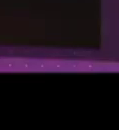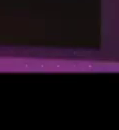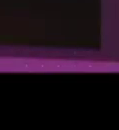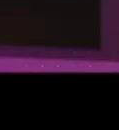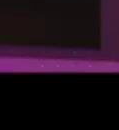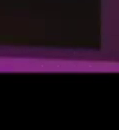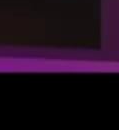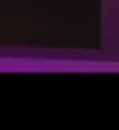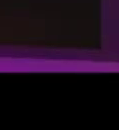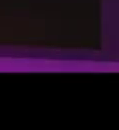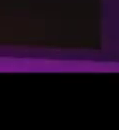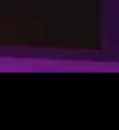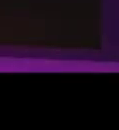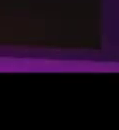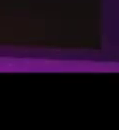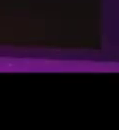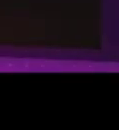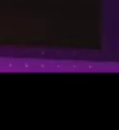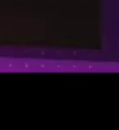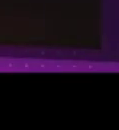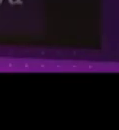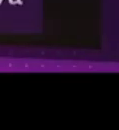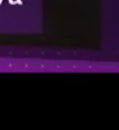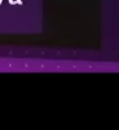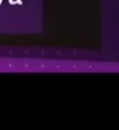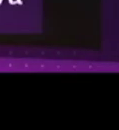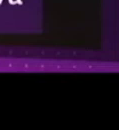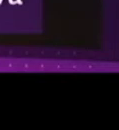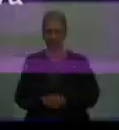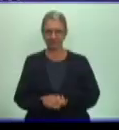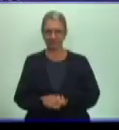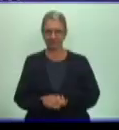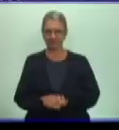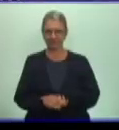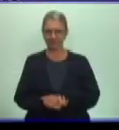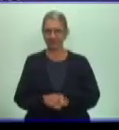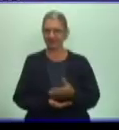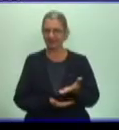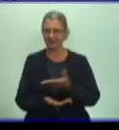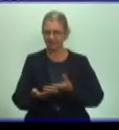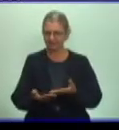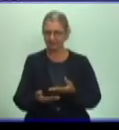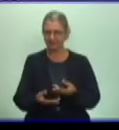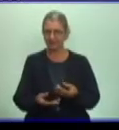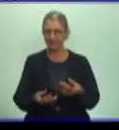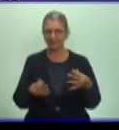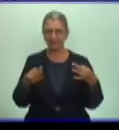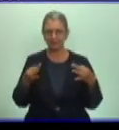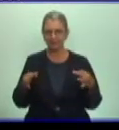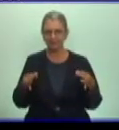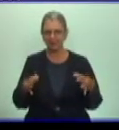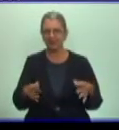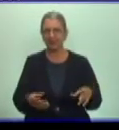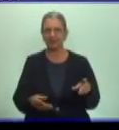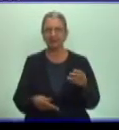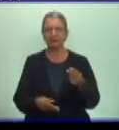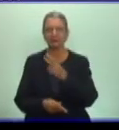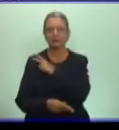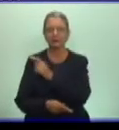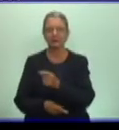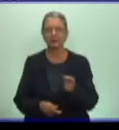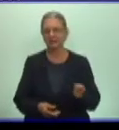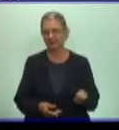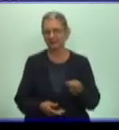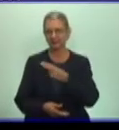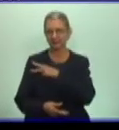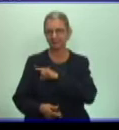Para mí el proceso este de las teleclases ha sido una experiencia extraordinaria, toda vez que intercambiar con profesionales de la docencia del Ministerio de Educación, pero